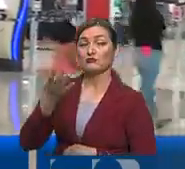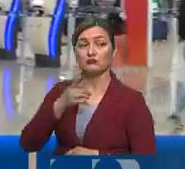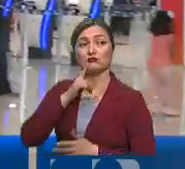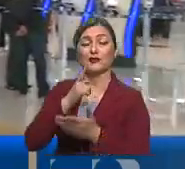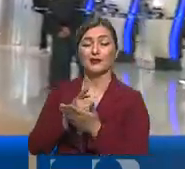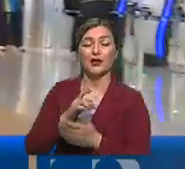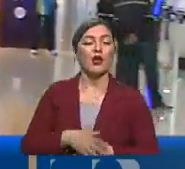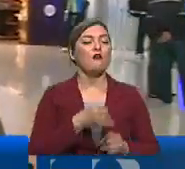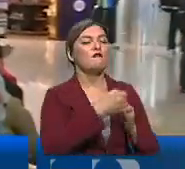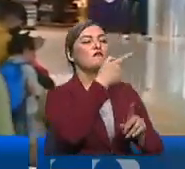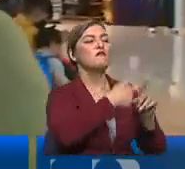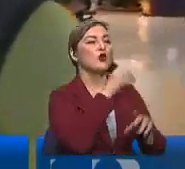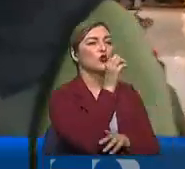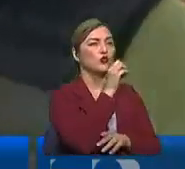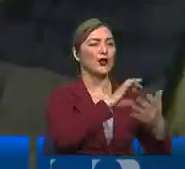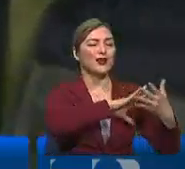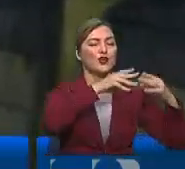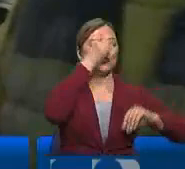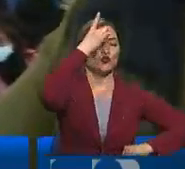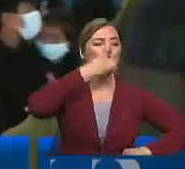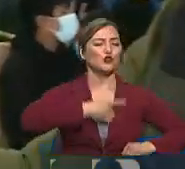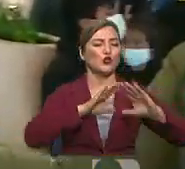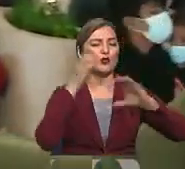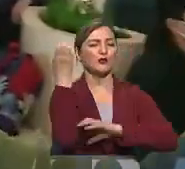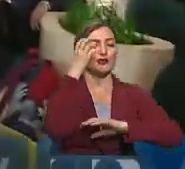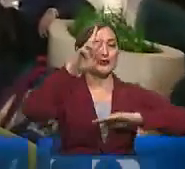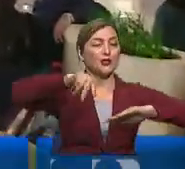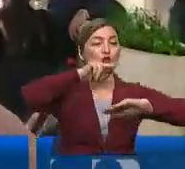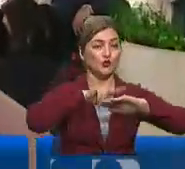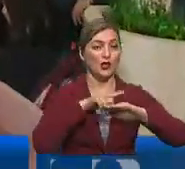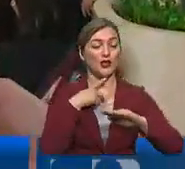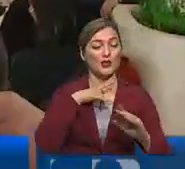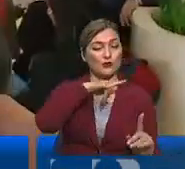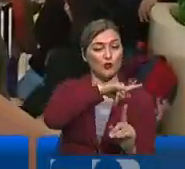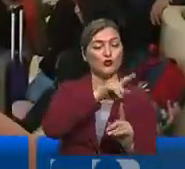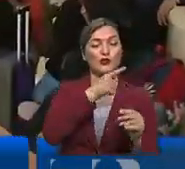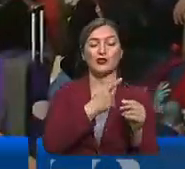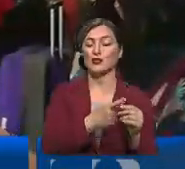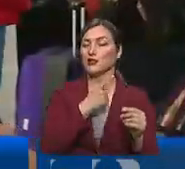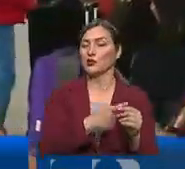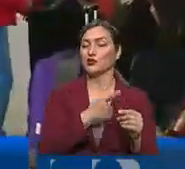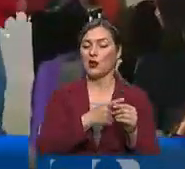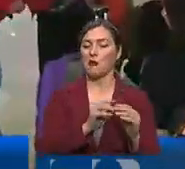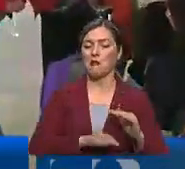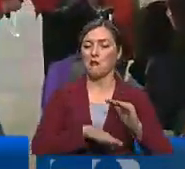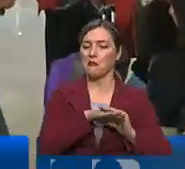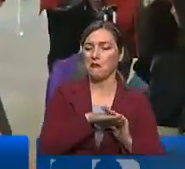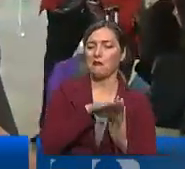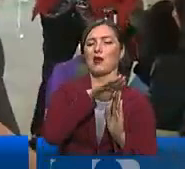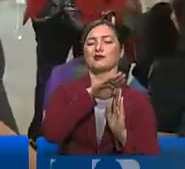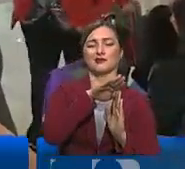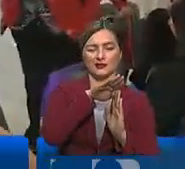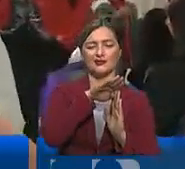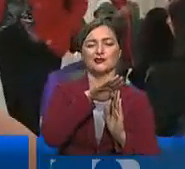finales de octubre, los aforos en los aeropuertos del país, particularmente en el aeropuerto de Quito, se ampliaron y ahora se permite un aforo, o se amplió el